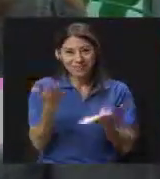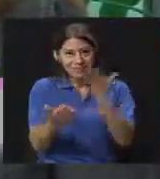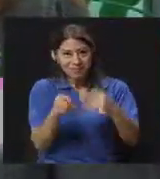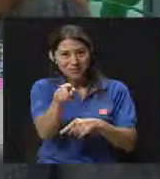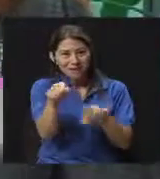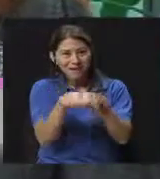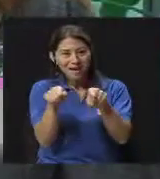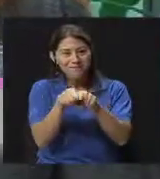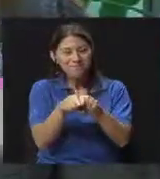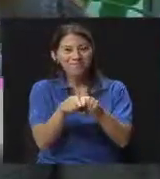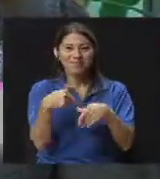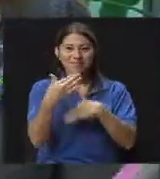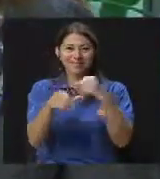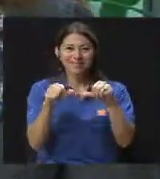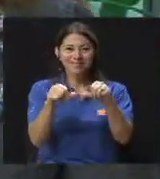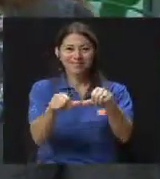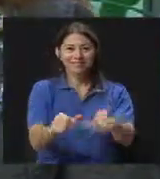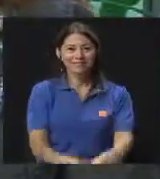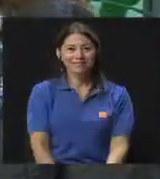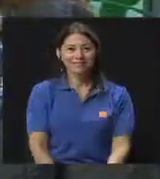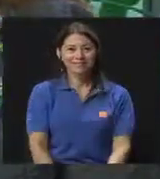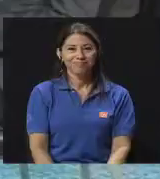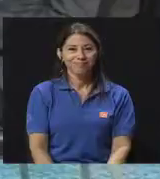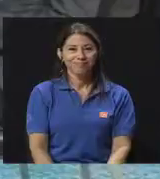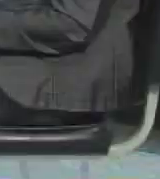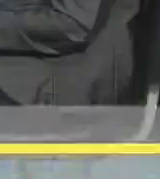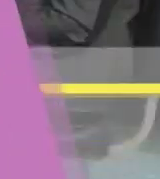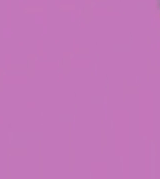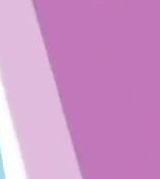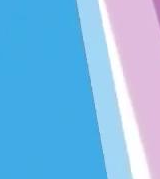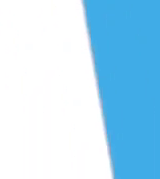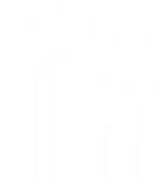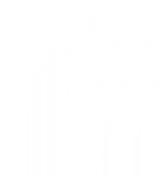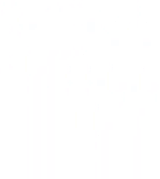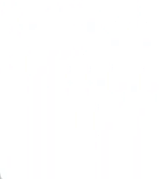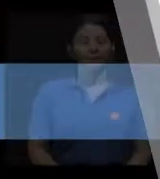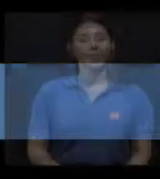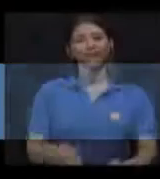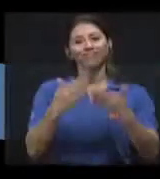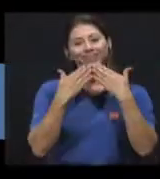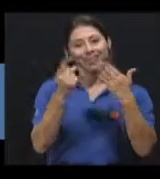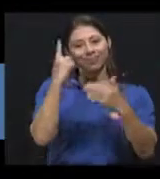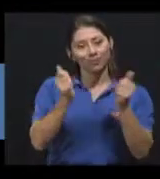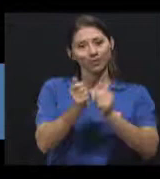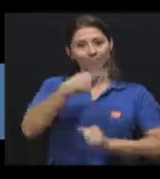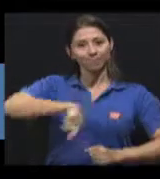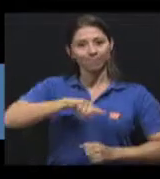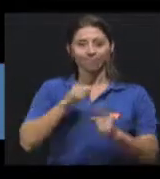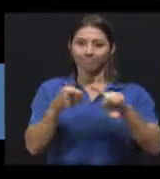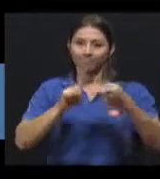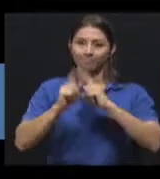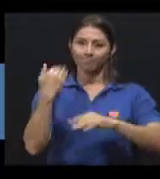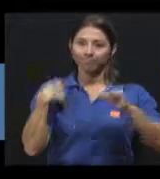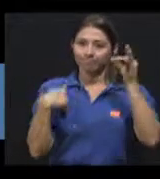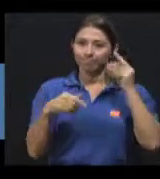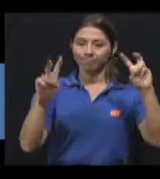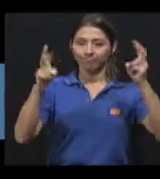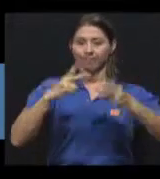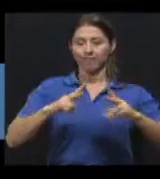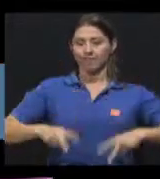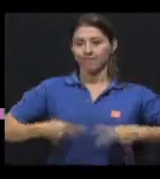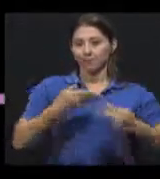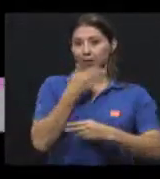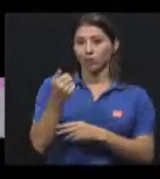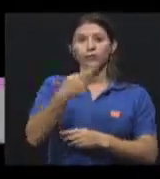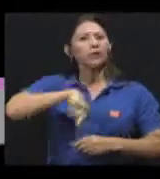que usted también allá en su casa. Ya volvemos. Gracias por acompañarnos, amigos y amigas de Vivir